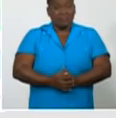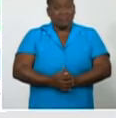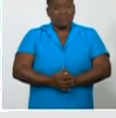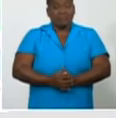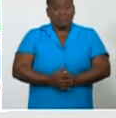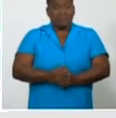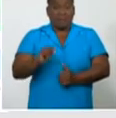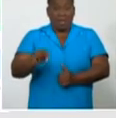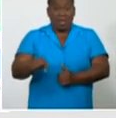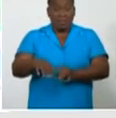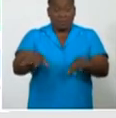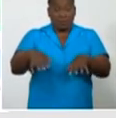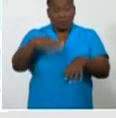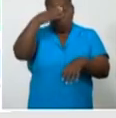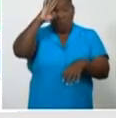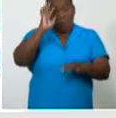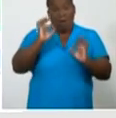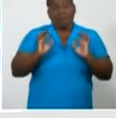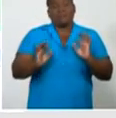Cuba, reitero,